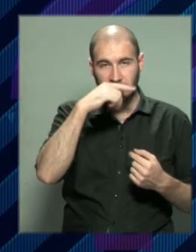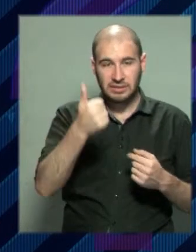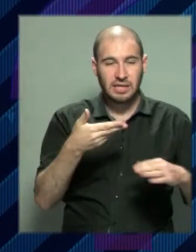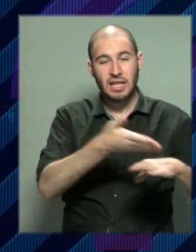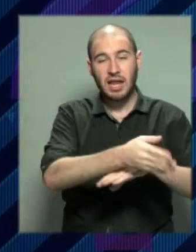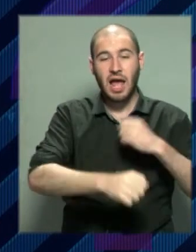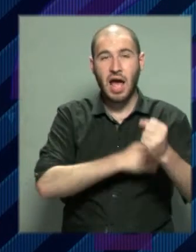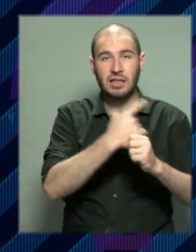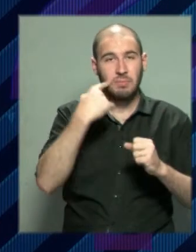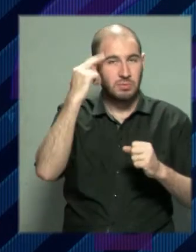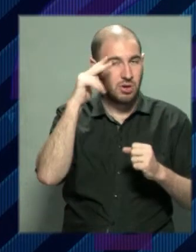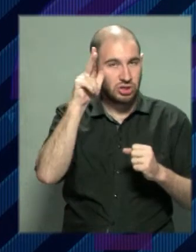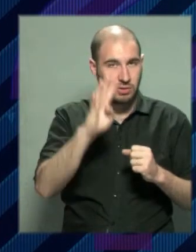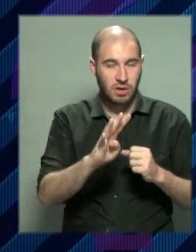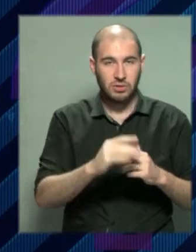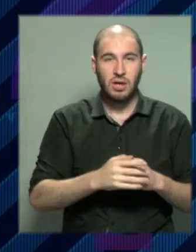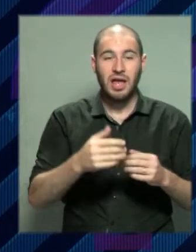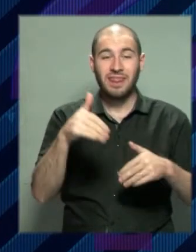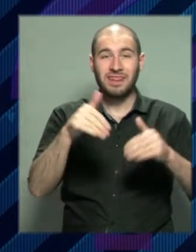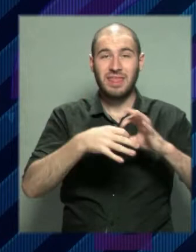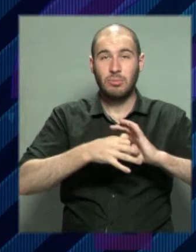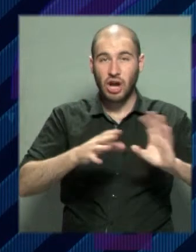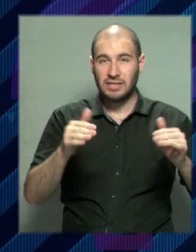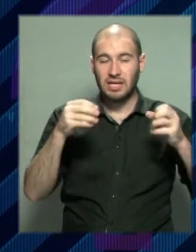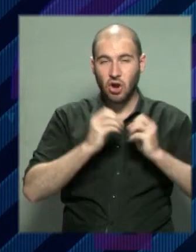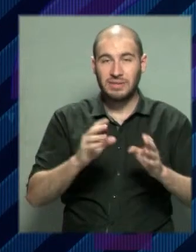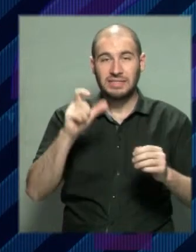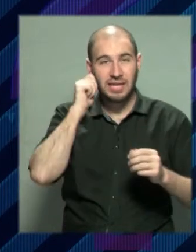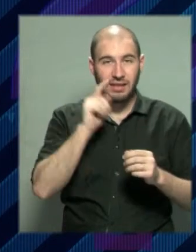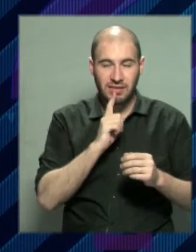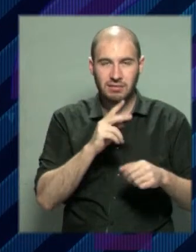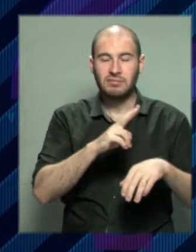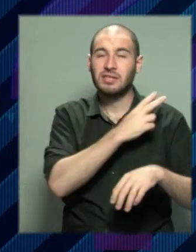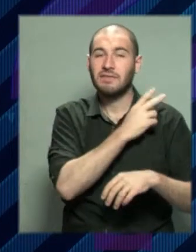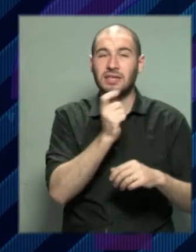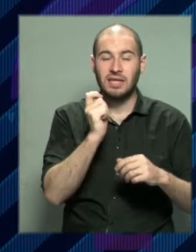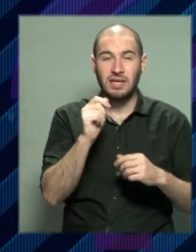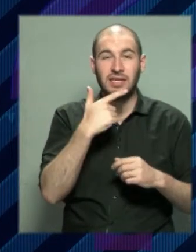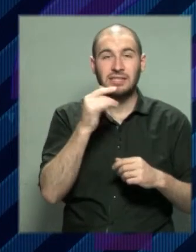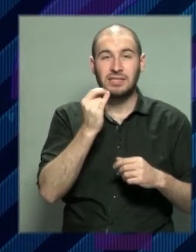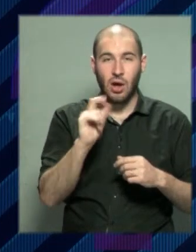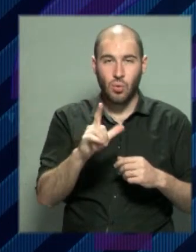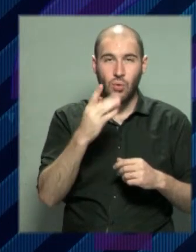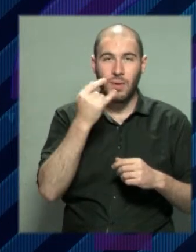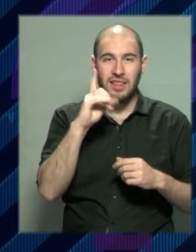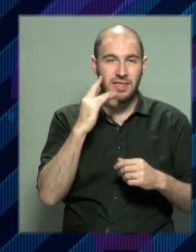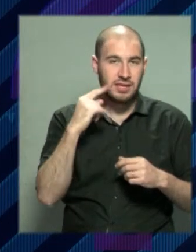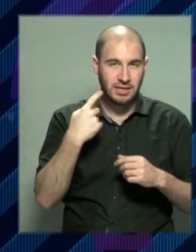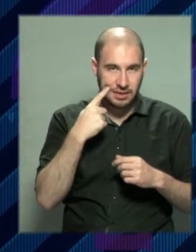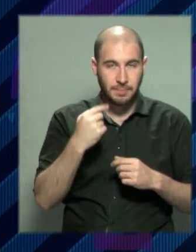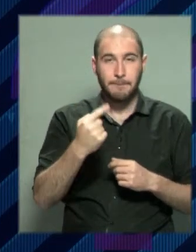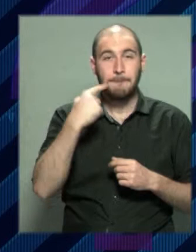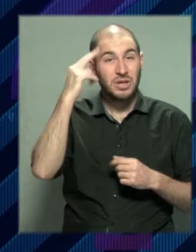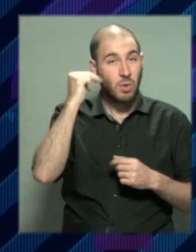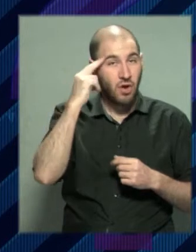hasta el 84, y con la llegada de la democracia la CGT estuvo liderada por Saúl Ubaldini. En los 90